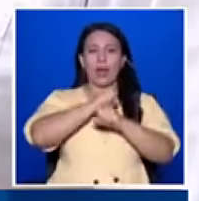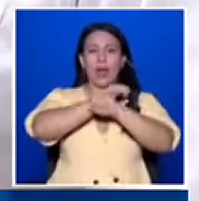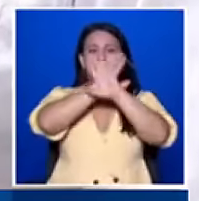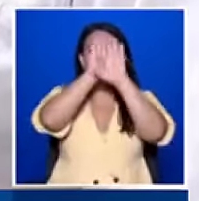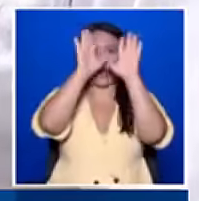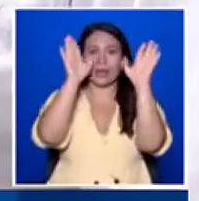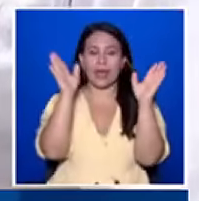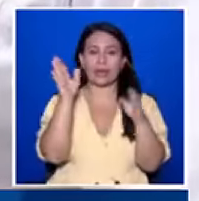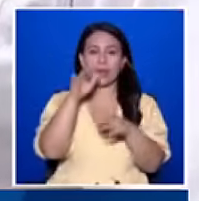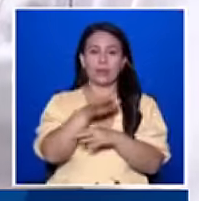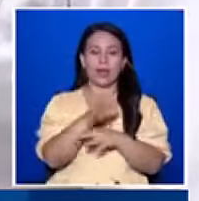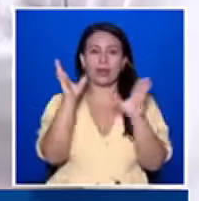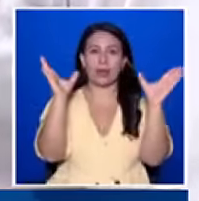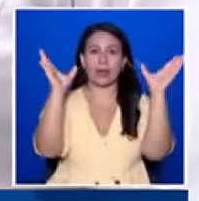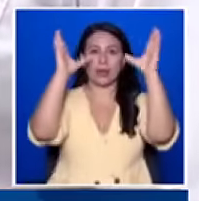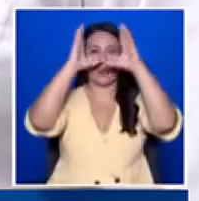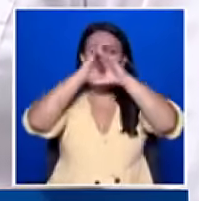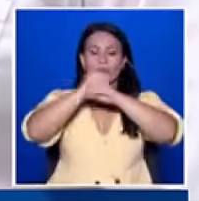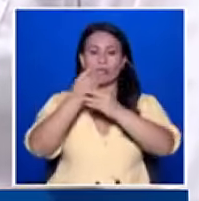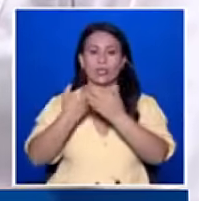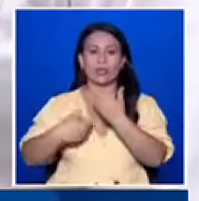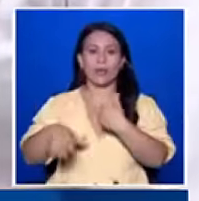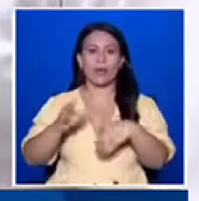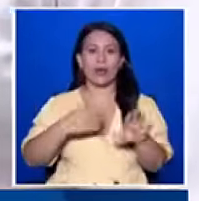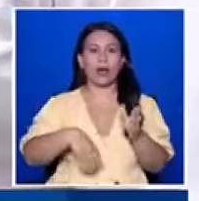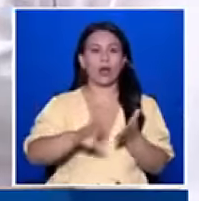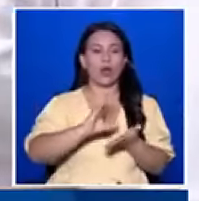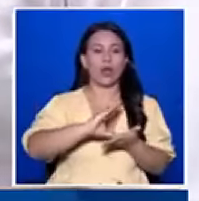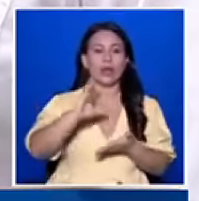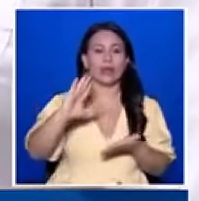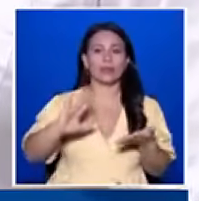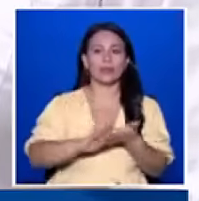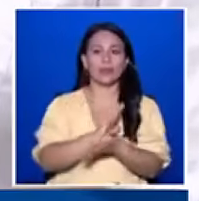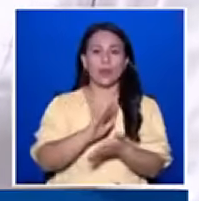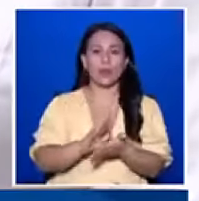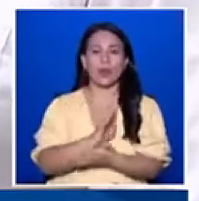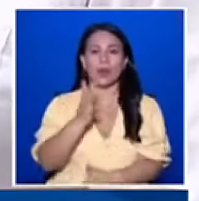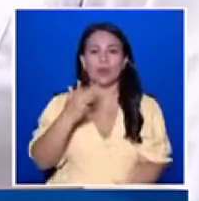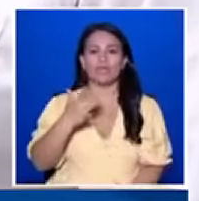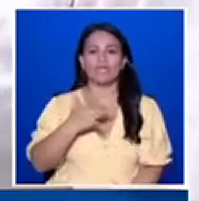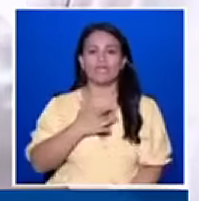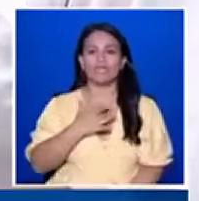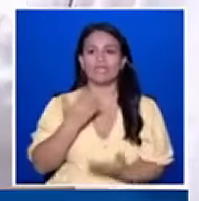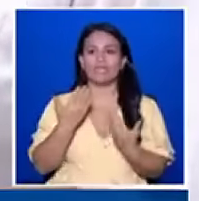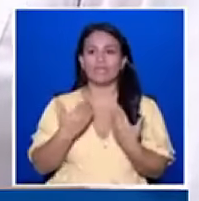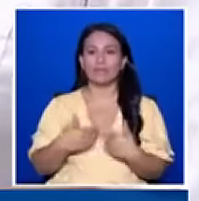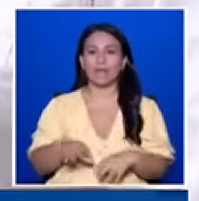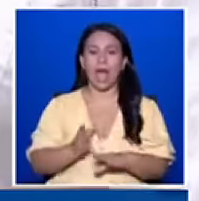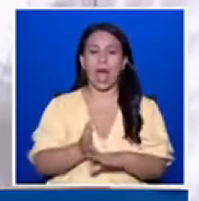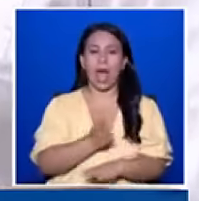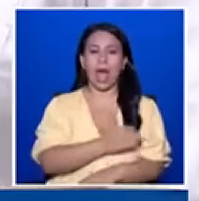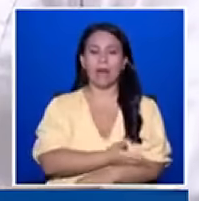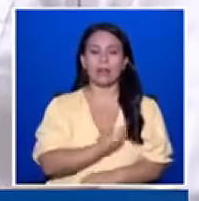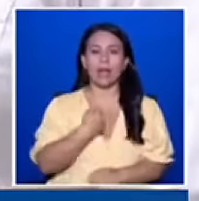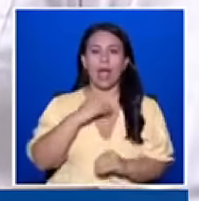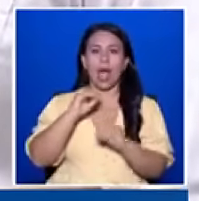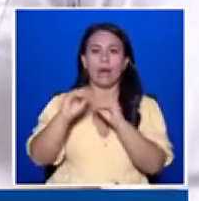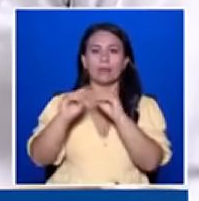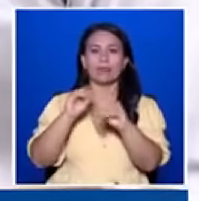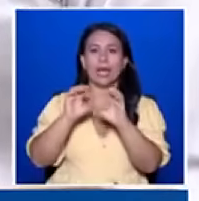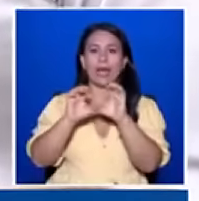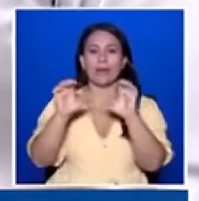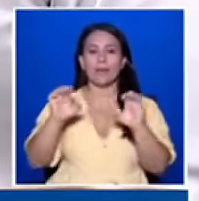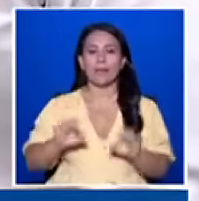en la tarde, en la noche, que van a sus colegios, a sus escuelas. Lamentablemente esto nosotros ya lo hemos hecho saber al CENEL,